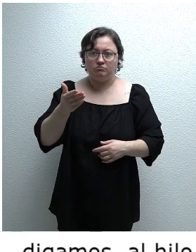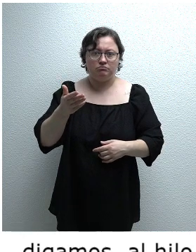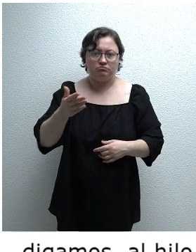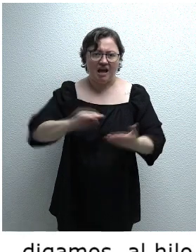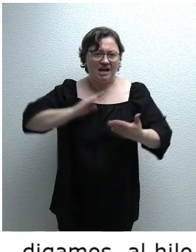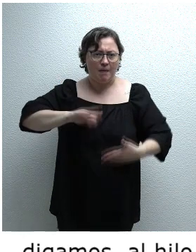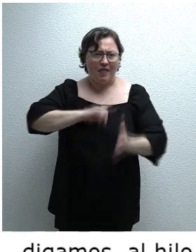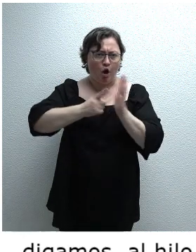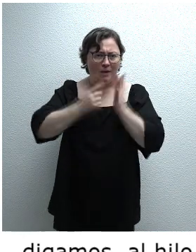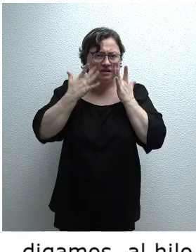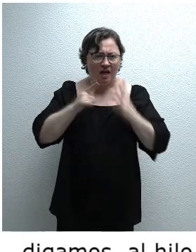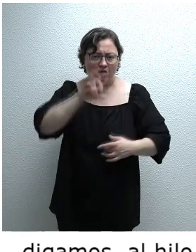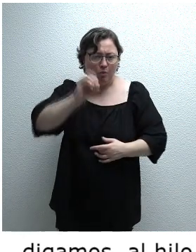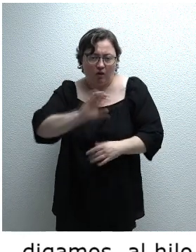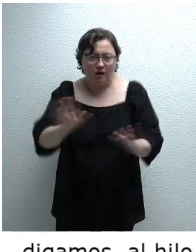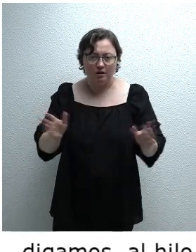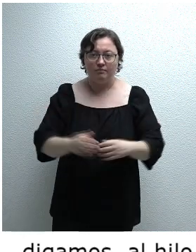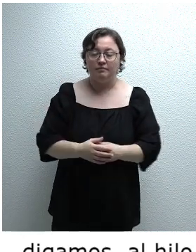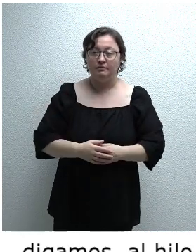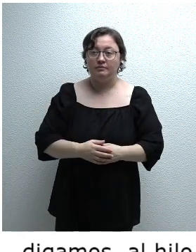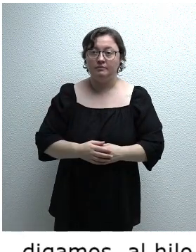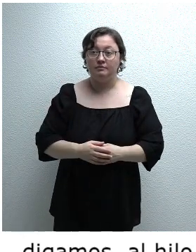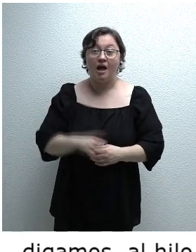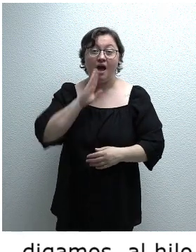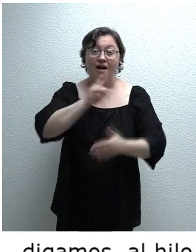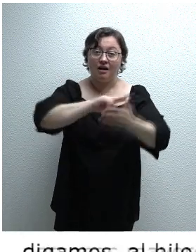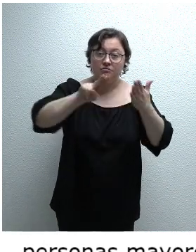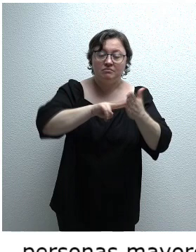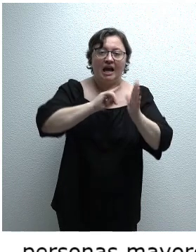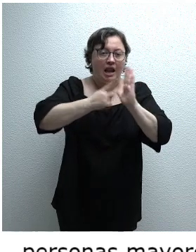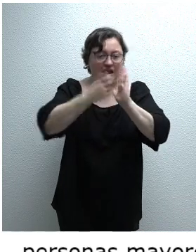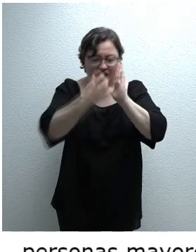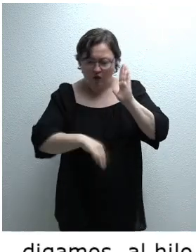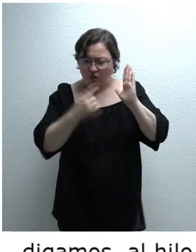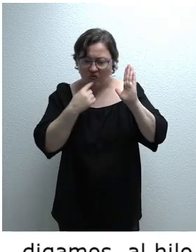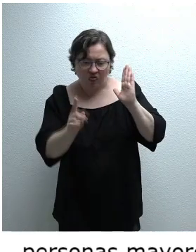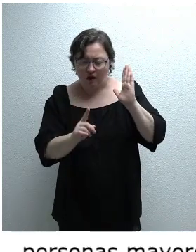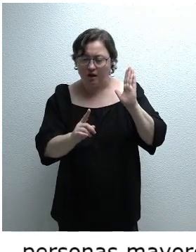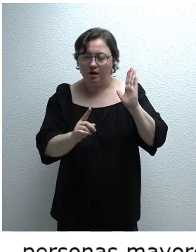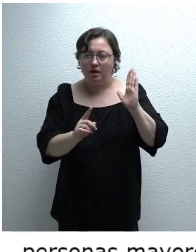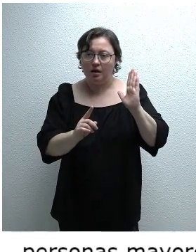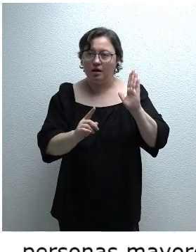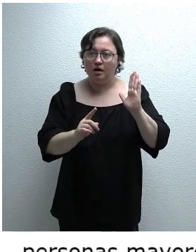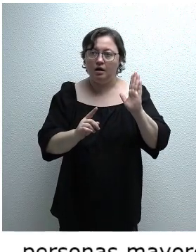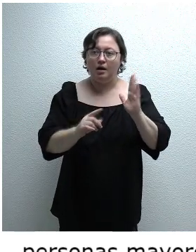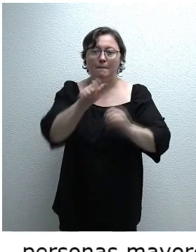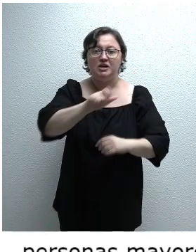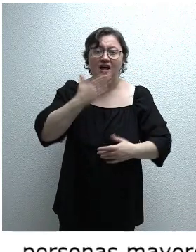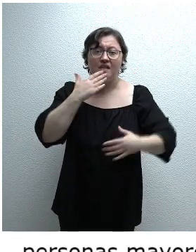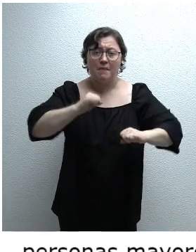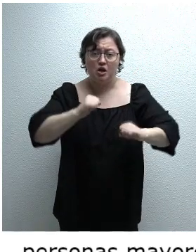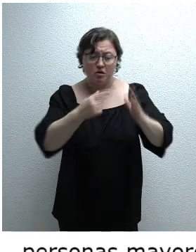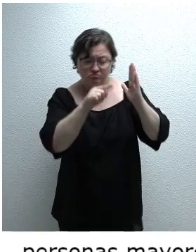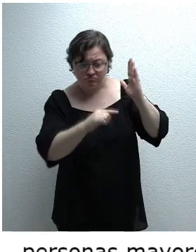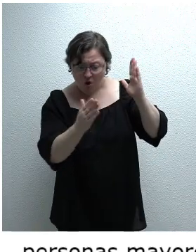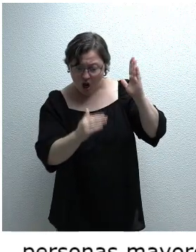plena capacidad. Lo decíamos antes, la convención, la legislación no hace referencia en muchas ocasiones a personas mayores.